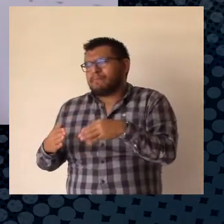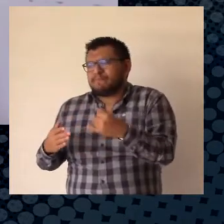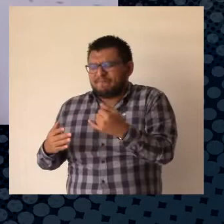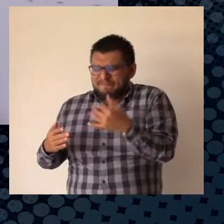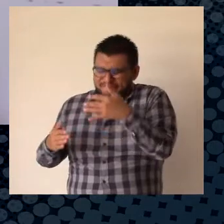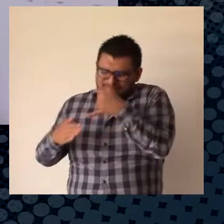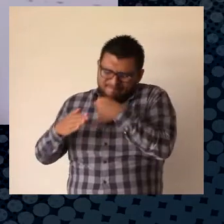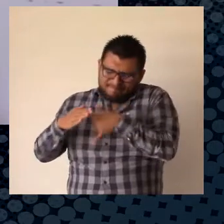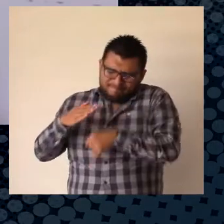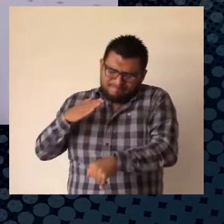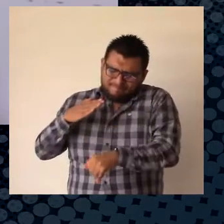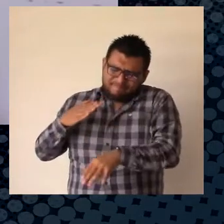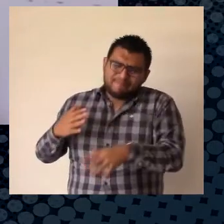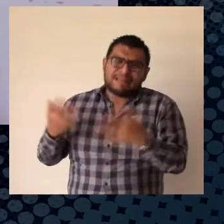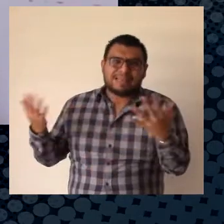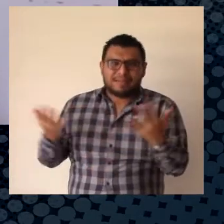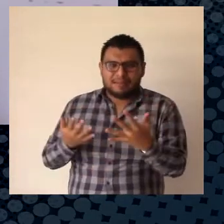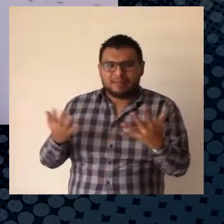que provocó